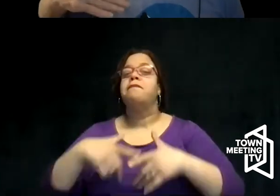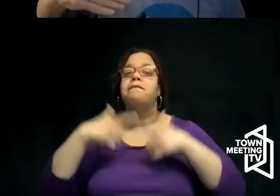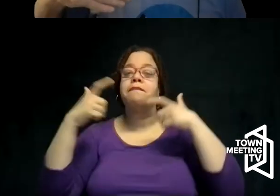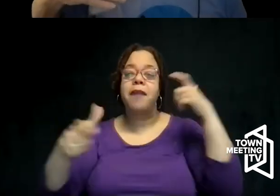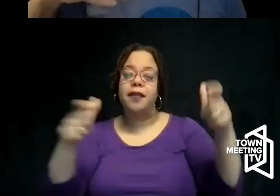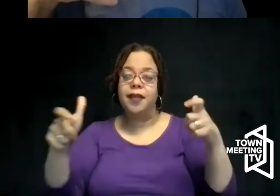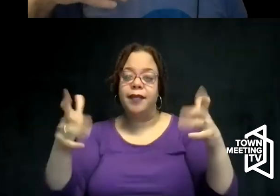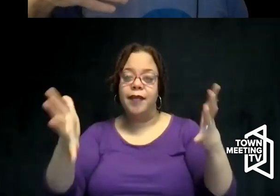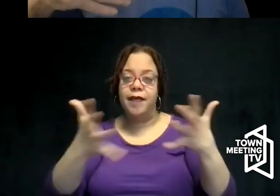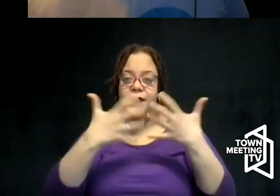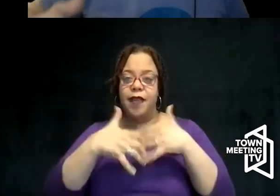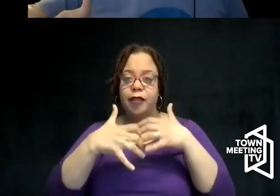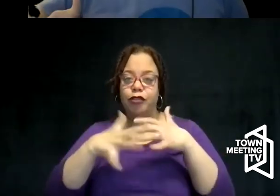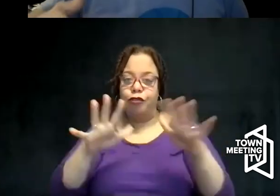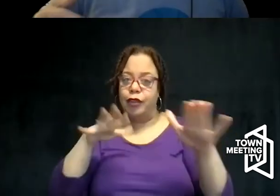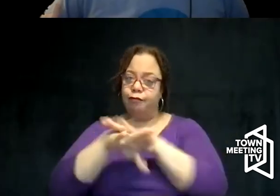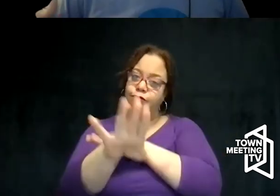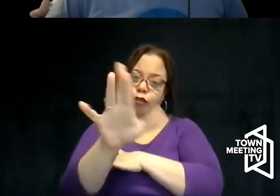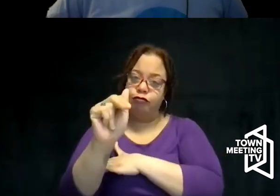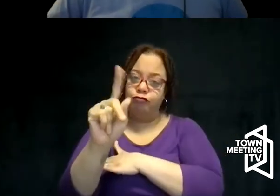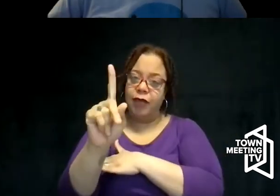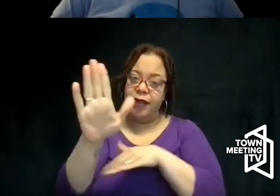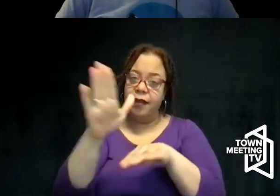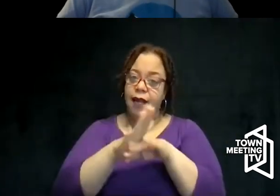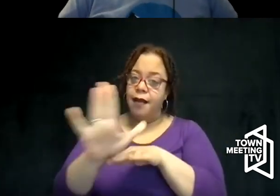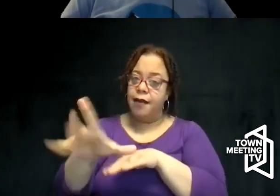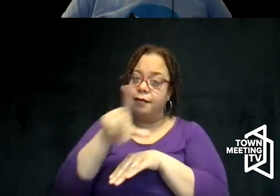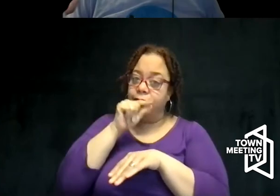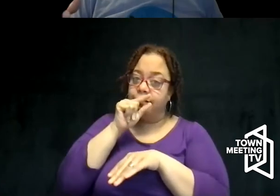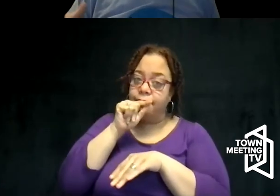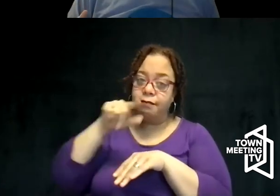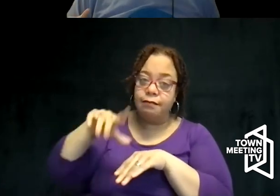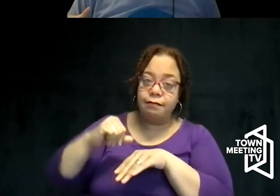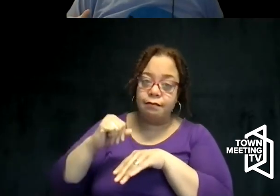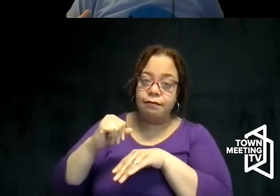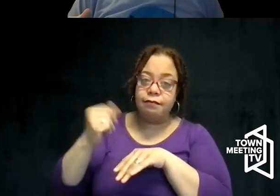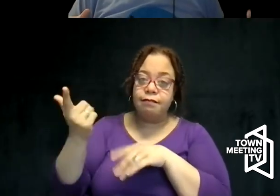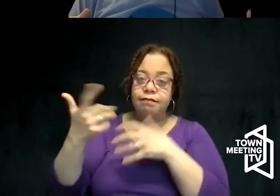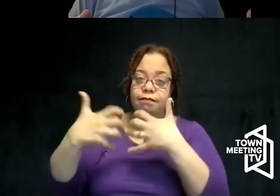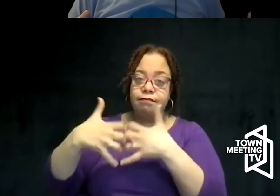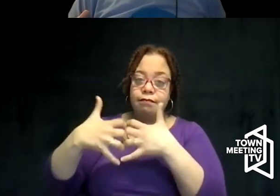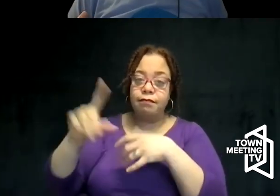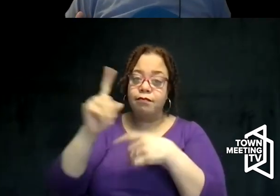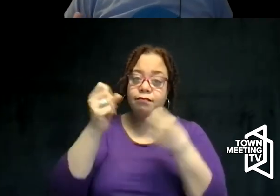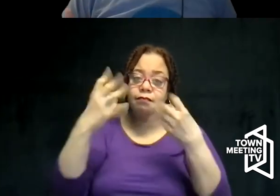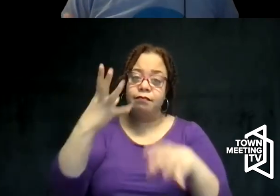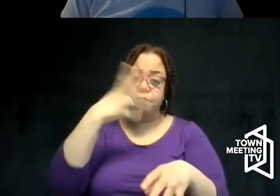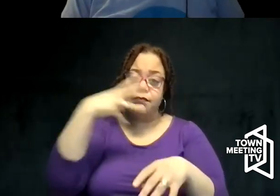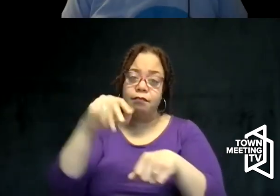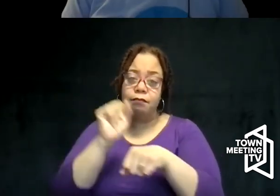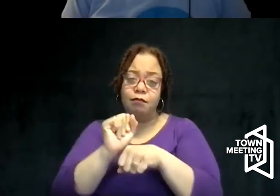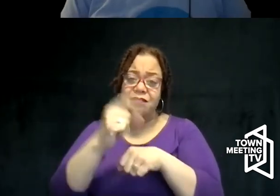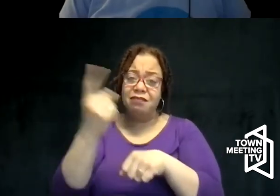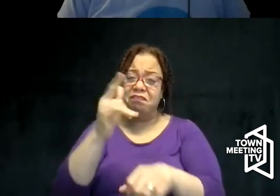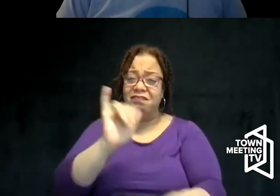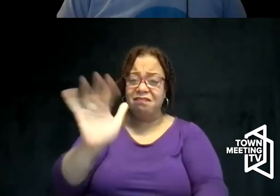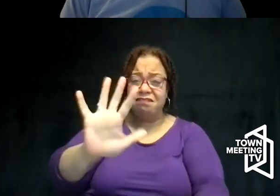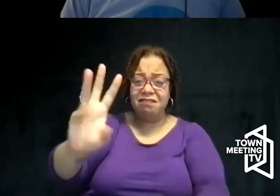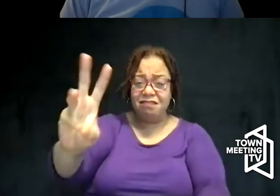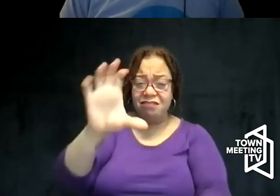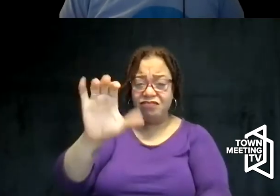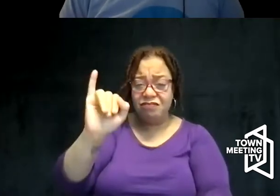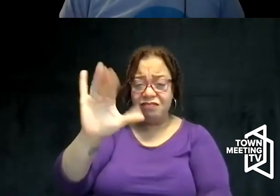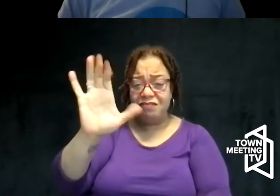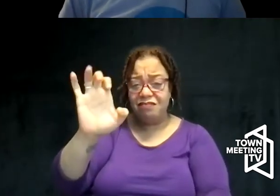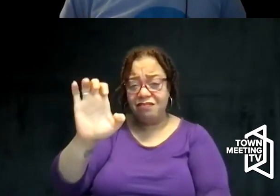de aves donde había muchos inmigrantes trabajando, y más de 100 agentes de migra se llevaron un número